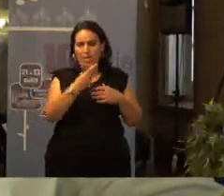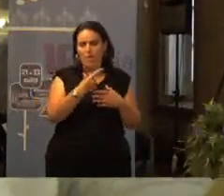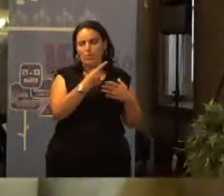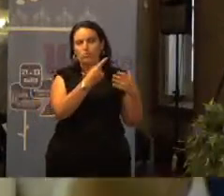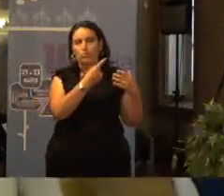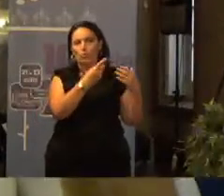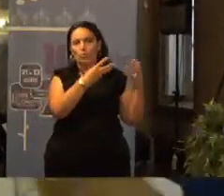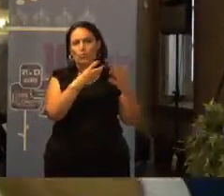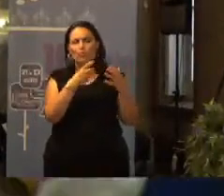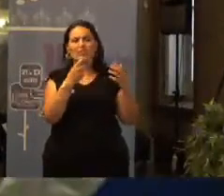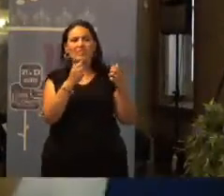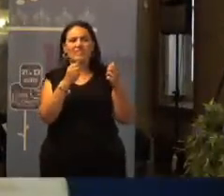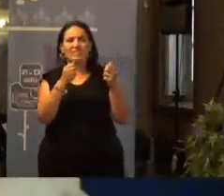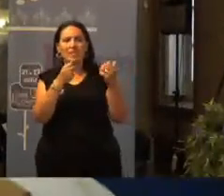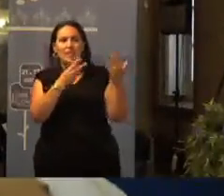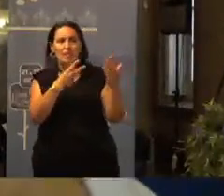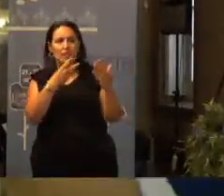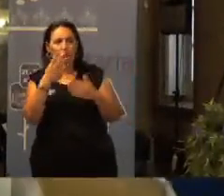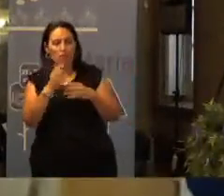1789, e logo no 20, e logo sobre todo no